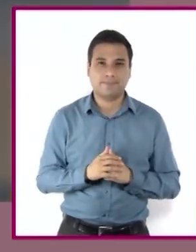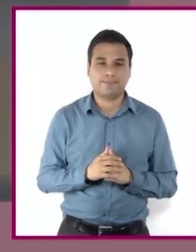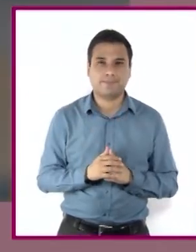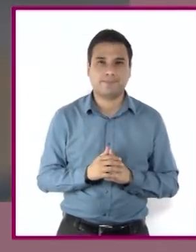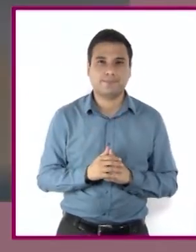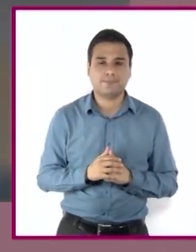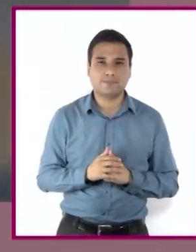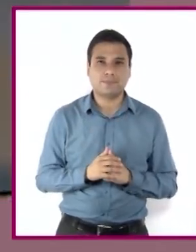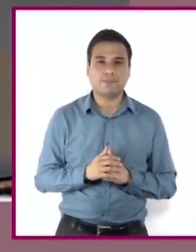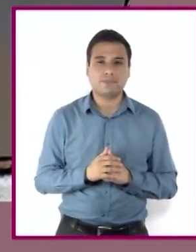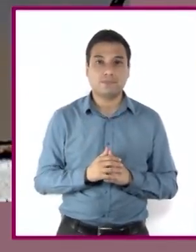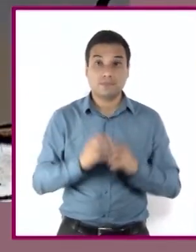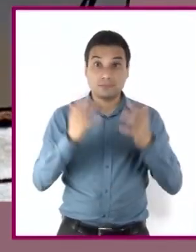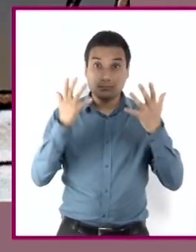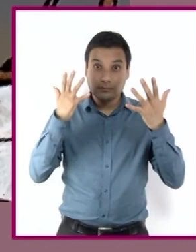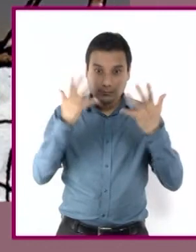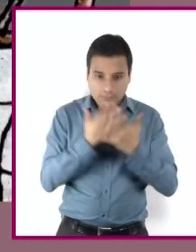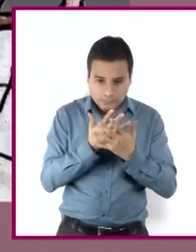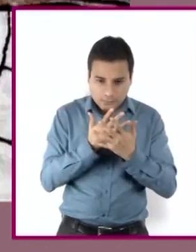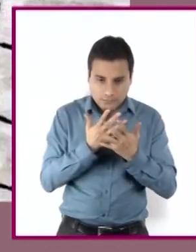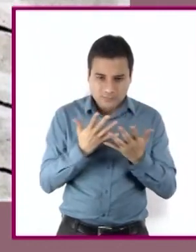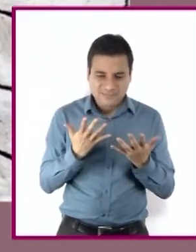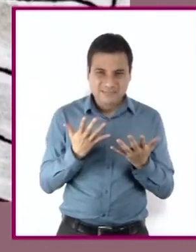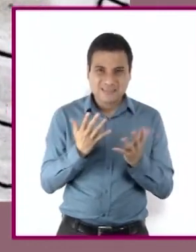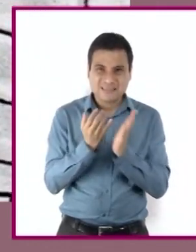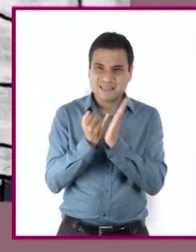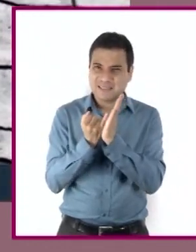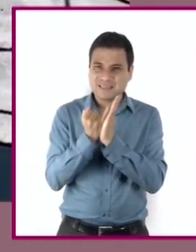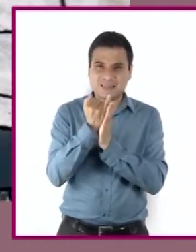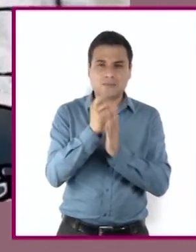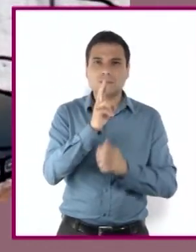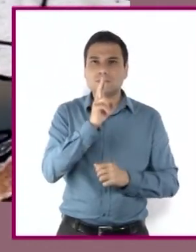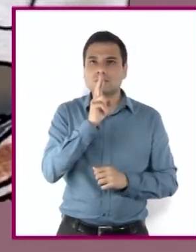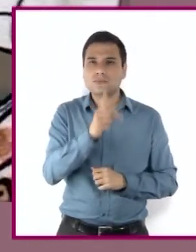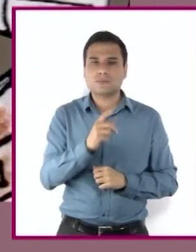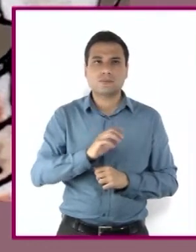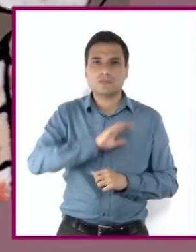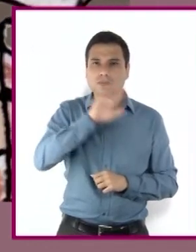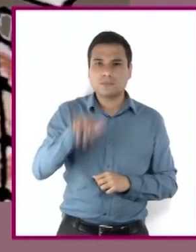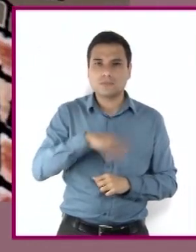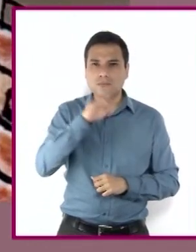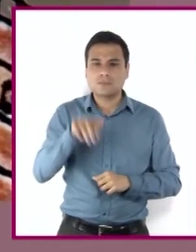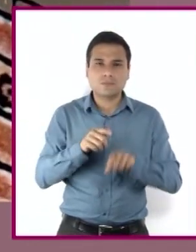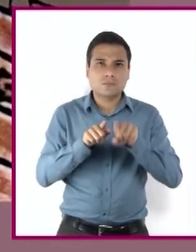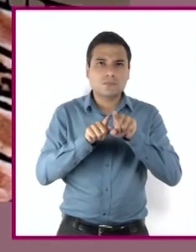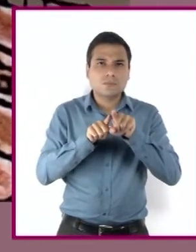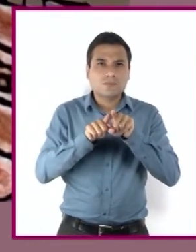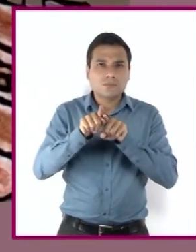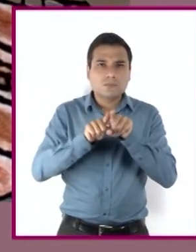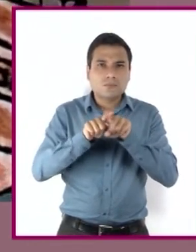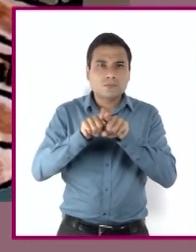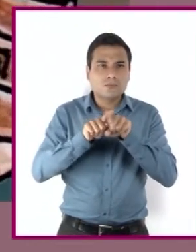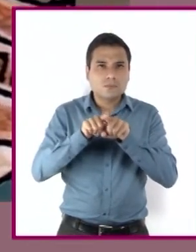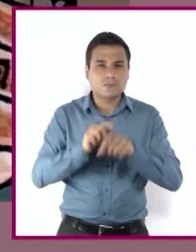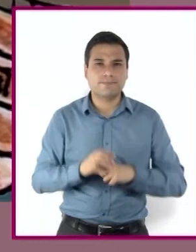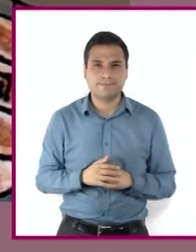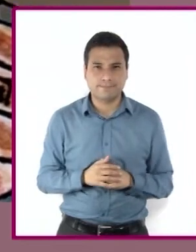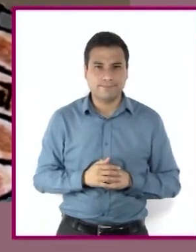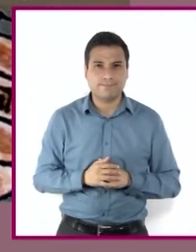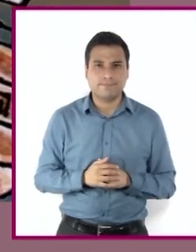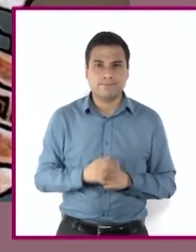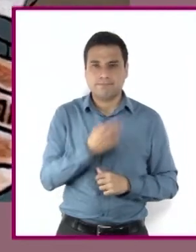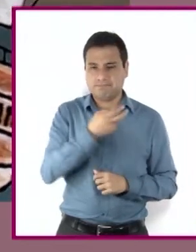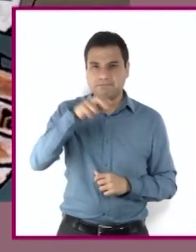Al darse cuenta de lo ocurrido, decide irse en busca de su hermano para poder enmendar el error que había cometido. Se va en